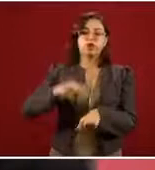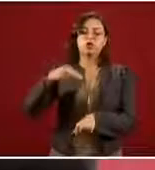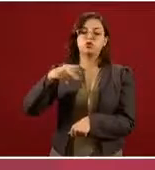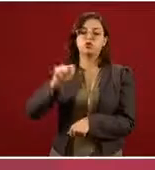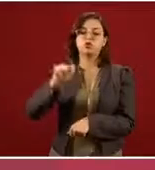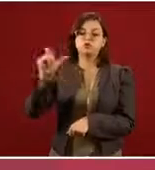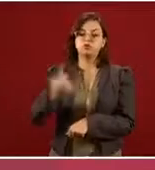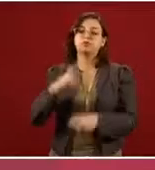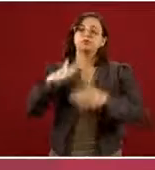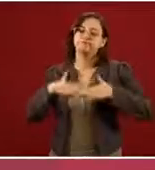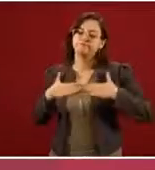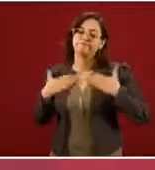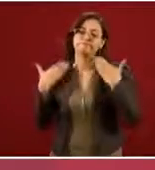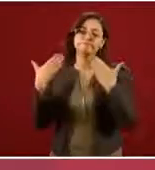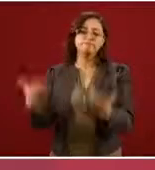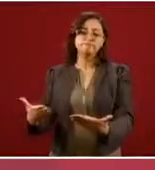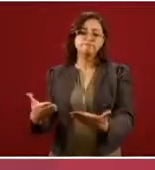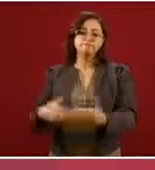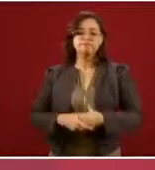Notimex.